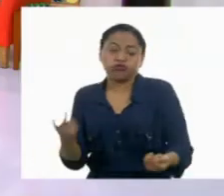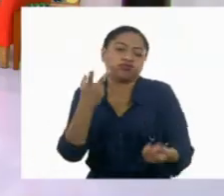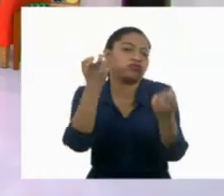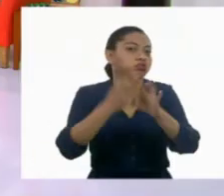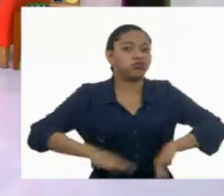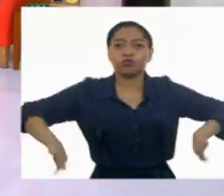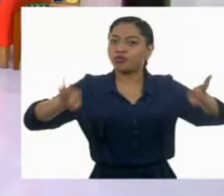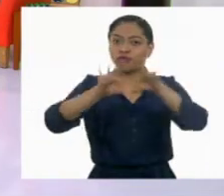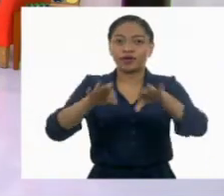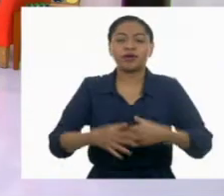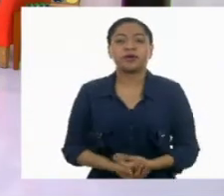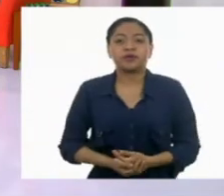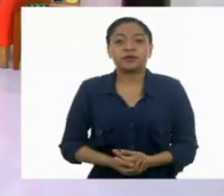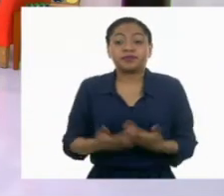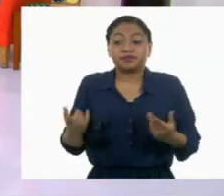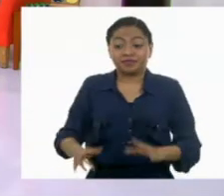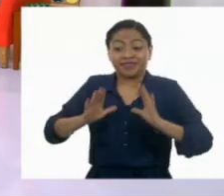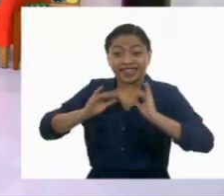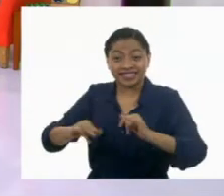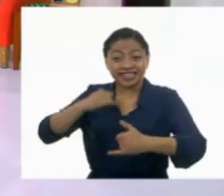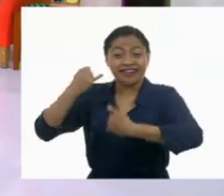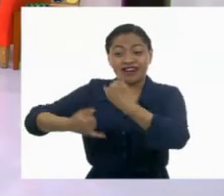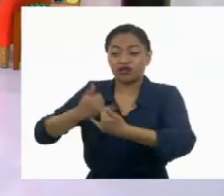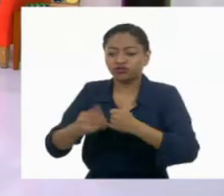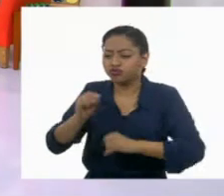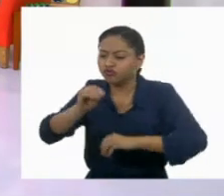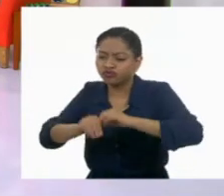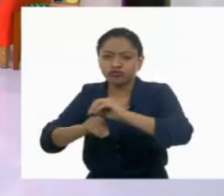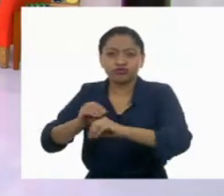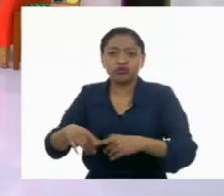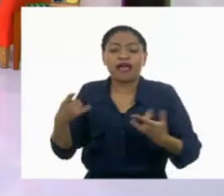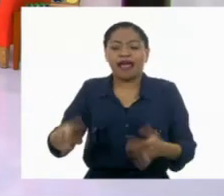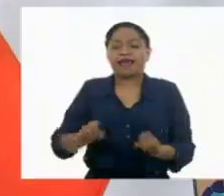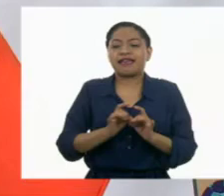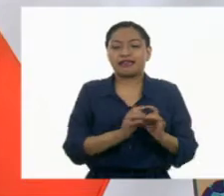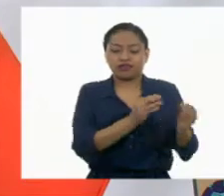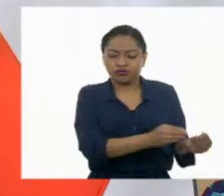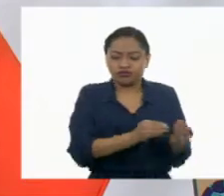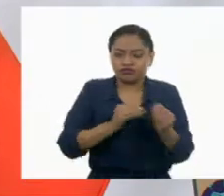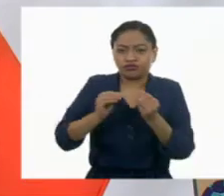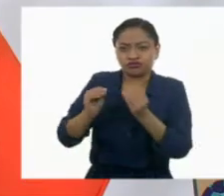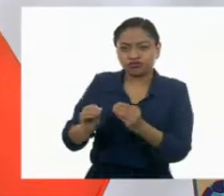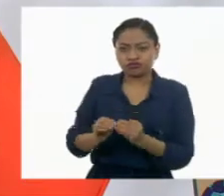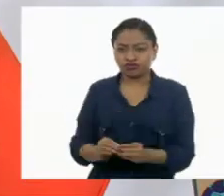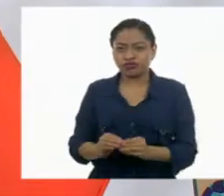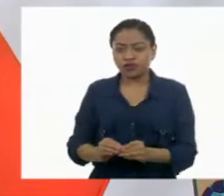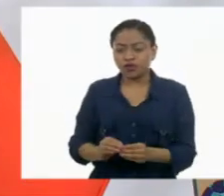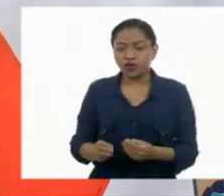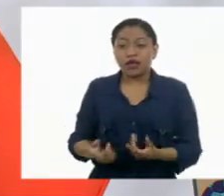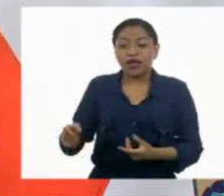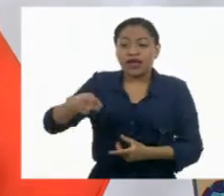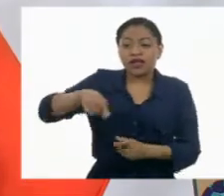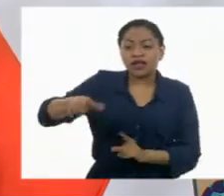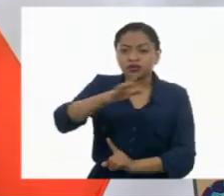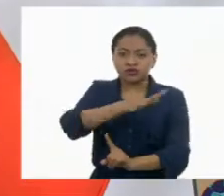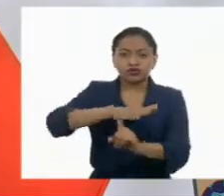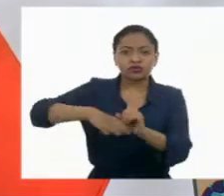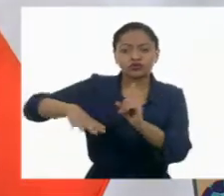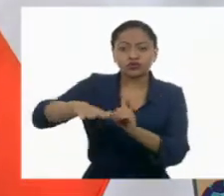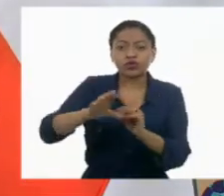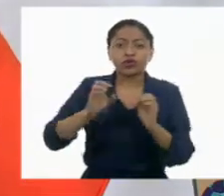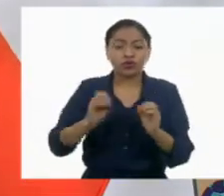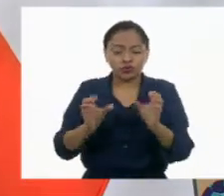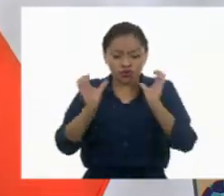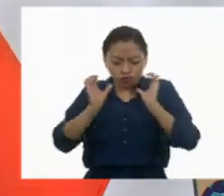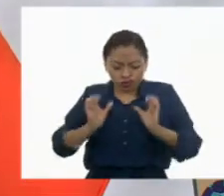para los niños. Entonces, a través de él empiezo a implementar situaciones en las cuales conozcan todas las partes de su